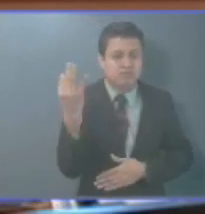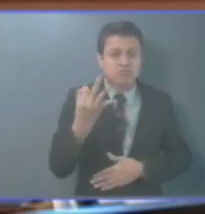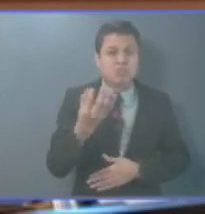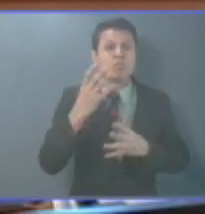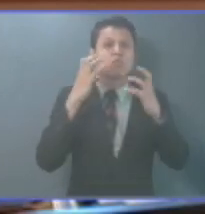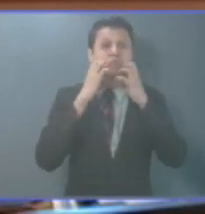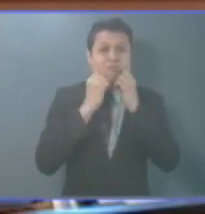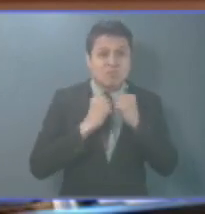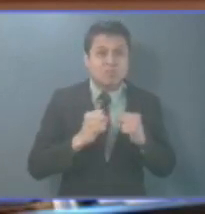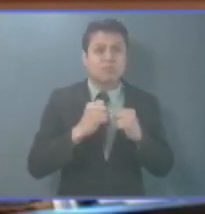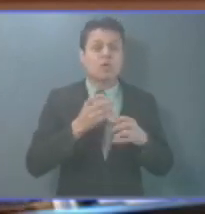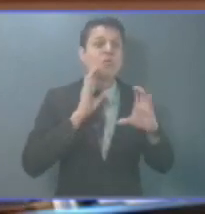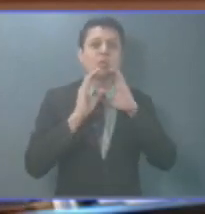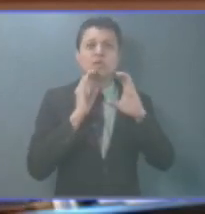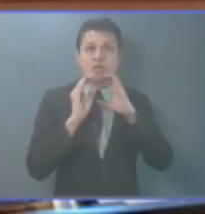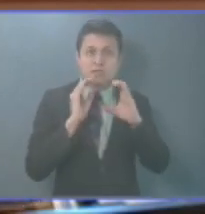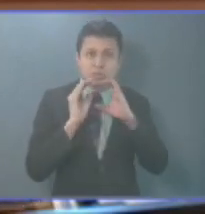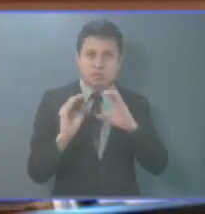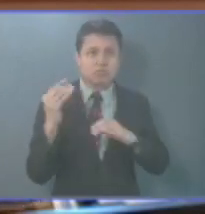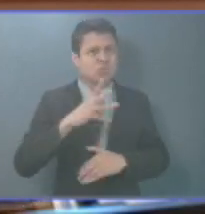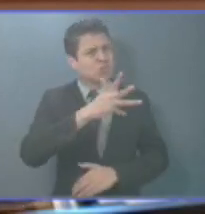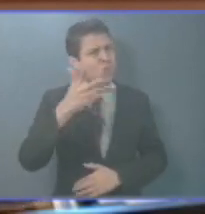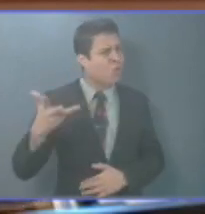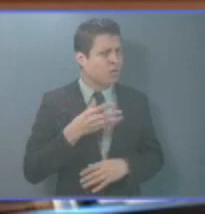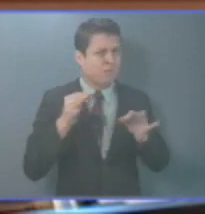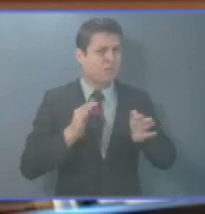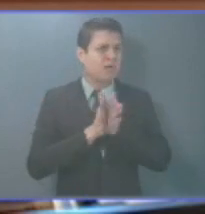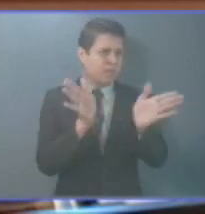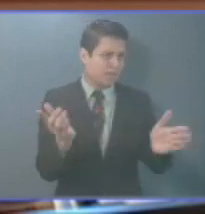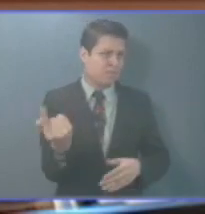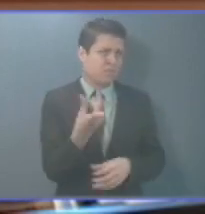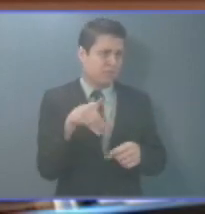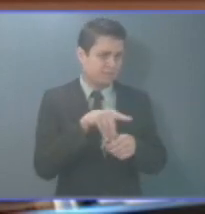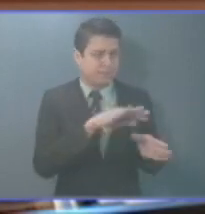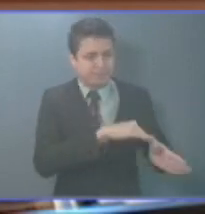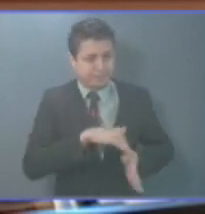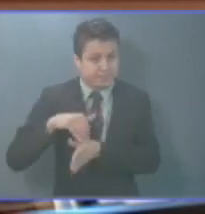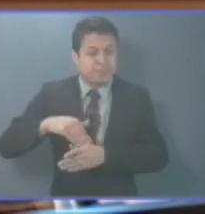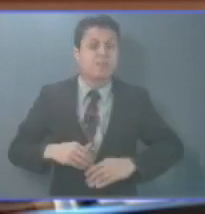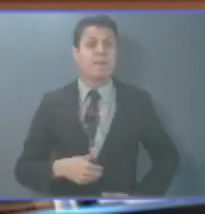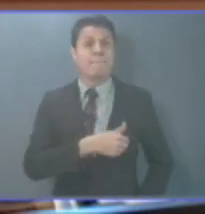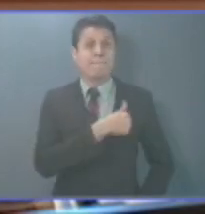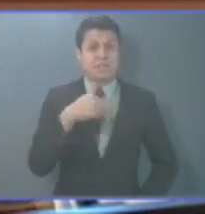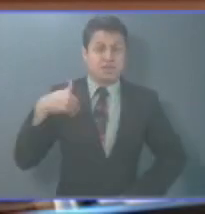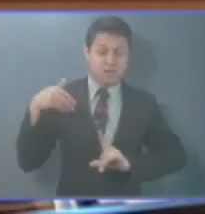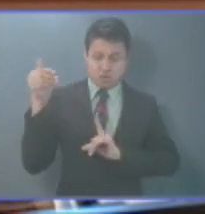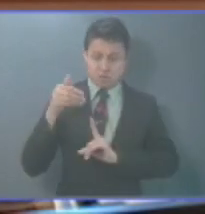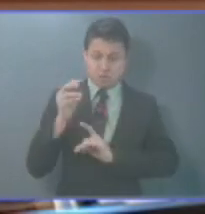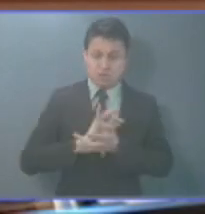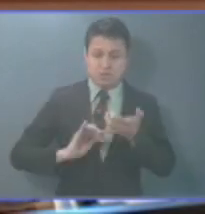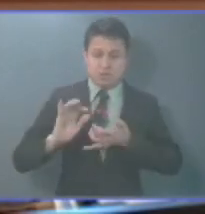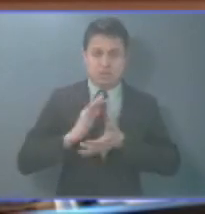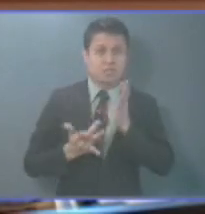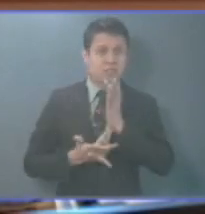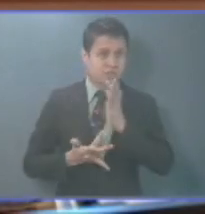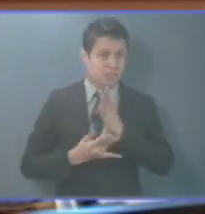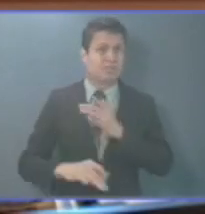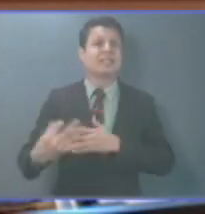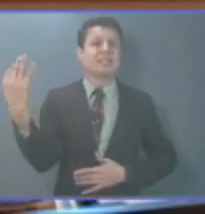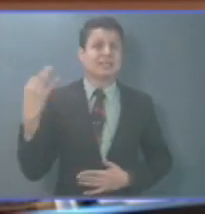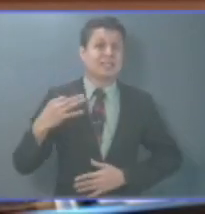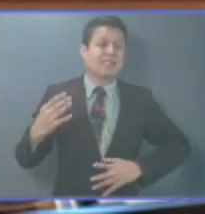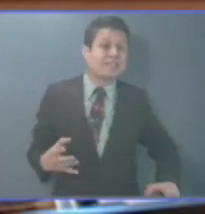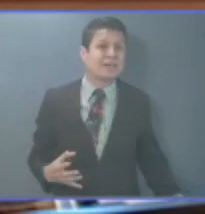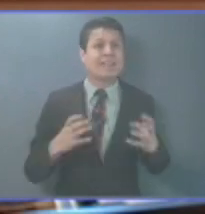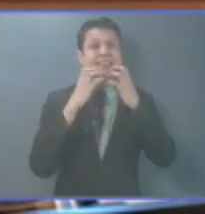43. El Ministerio de Educación, Ciencia y Tecnología garantizará a las personas con discapacidad el derecho a la